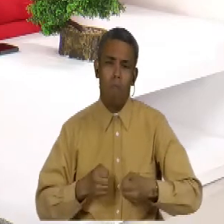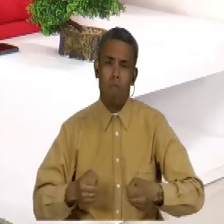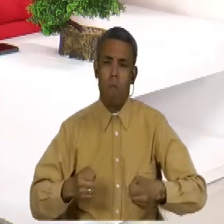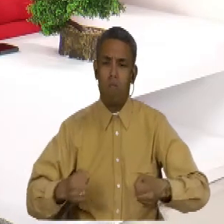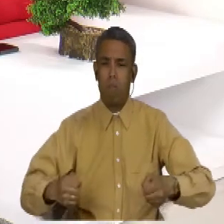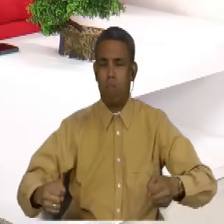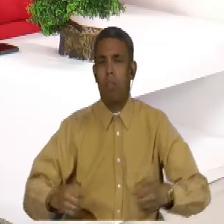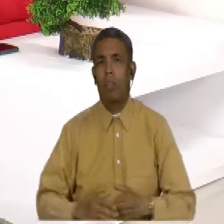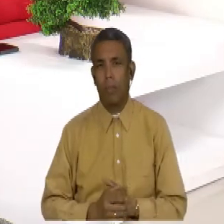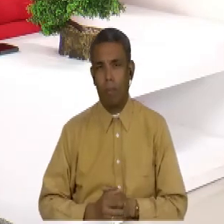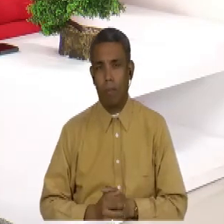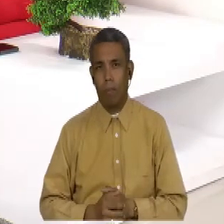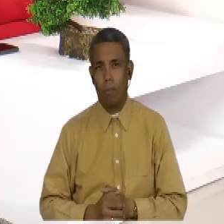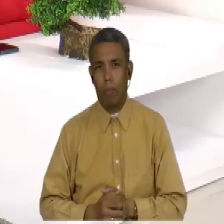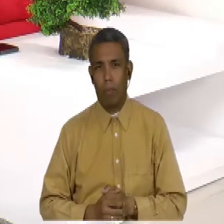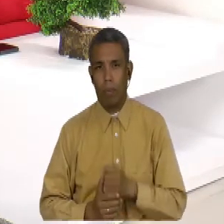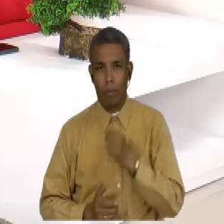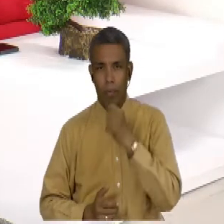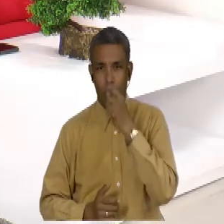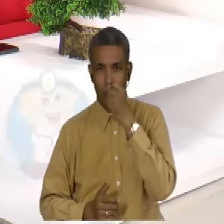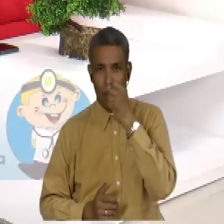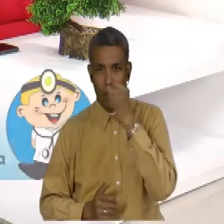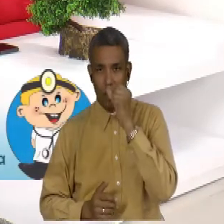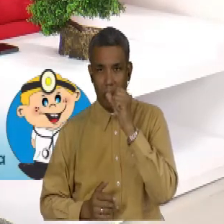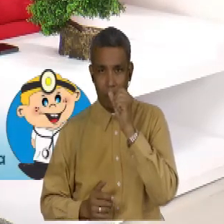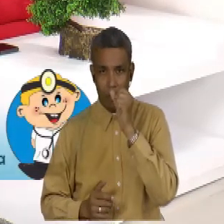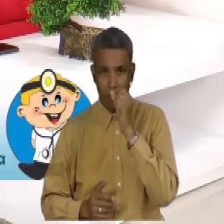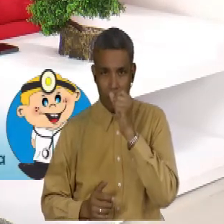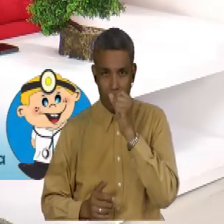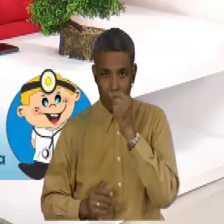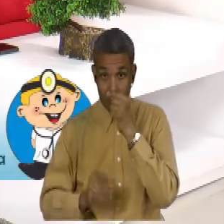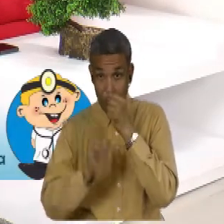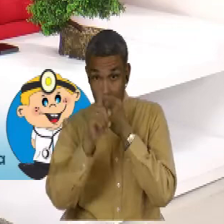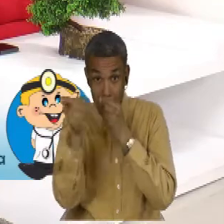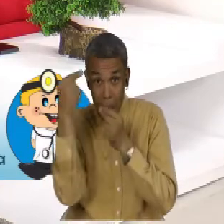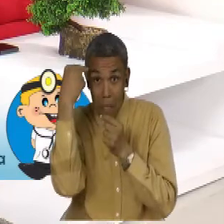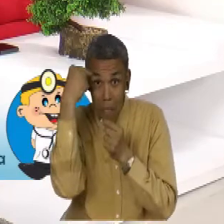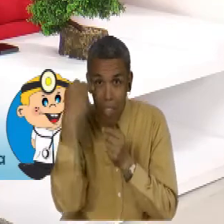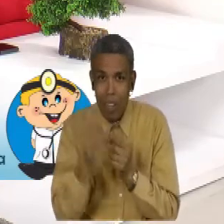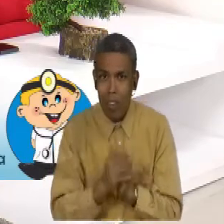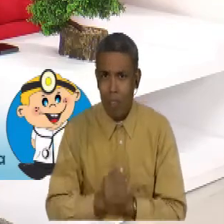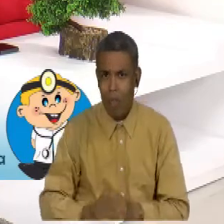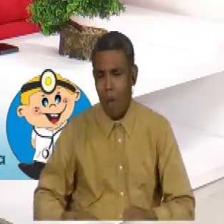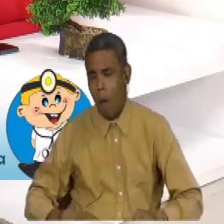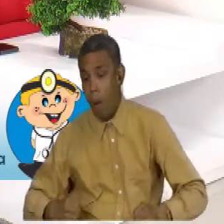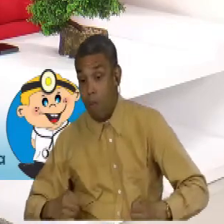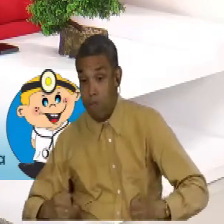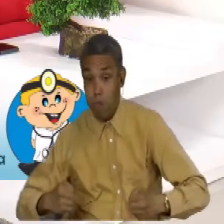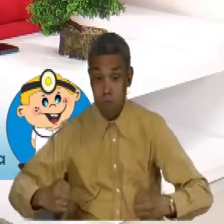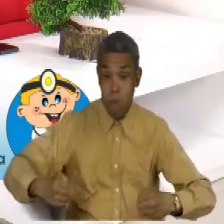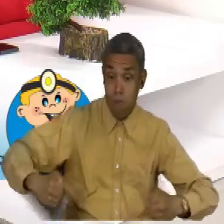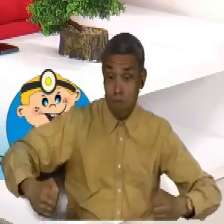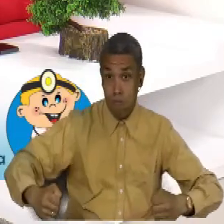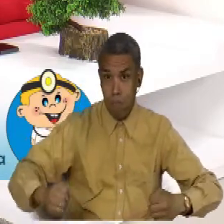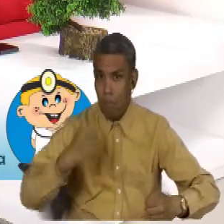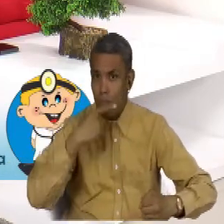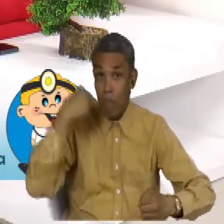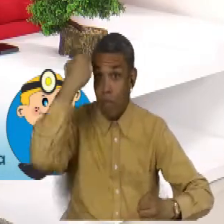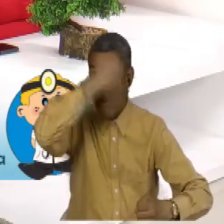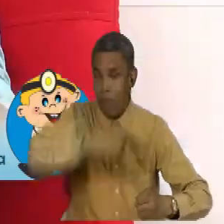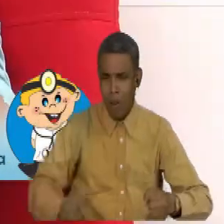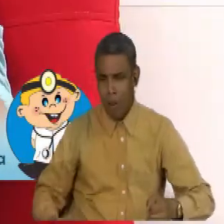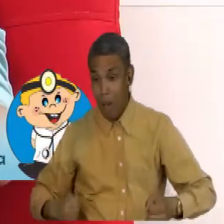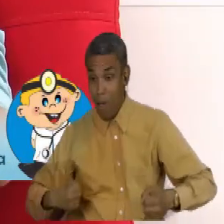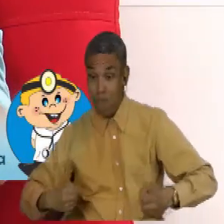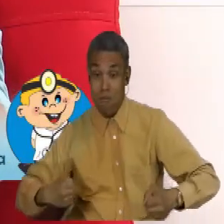de ellos? Pero sí, no, es un tema de alerta, es un no, tema no, de... y yo le que me disculpen, pero es que toca hacerle caer en cuenta a los papás de